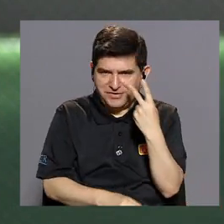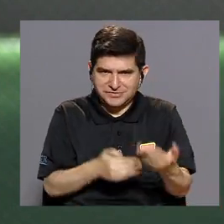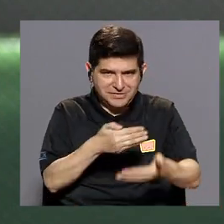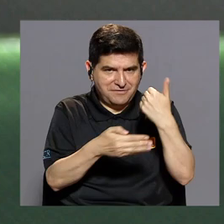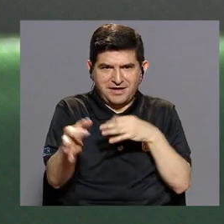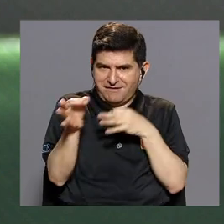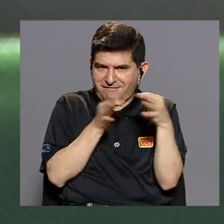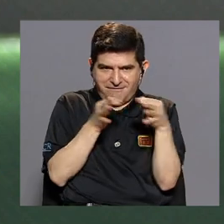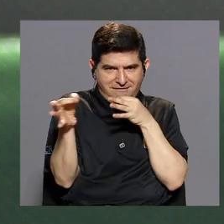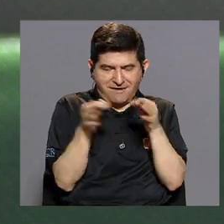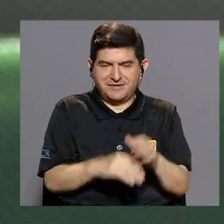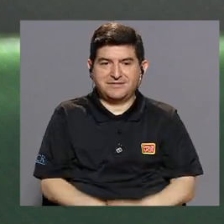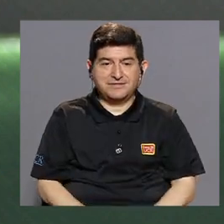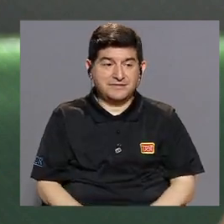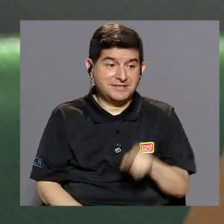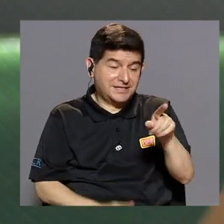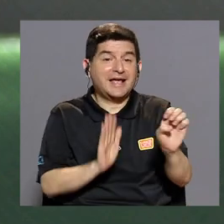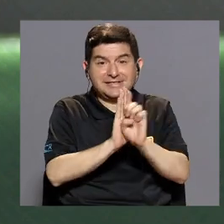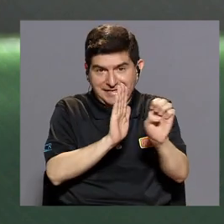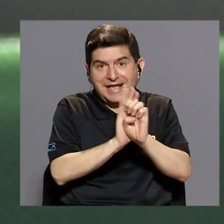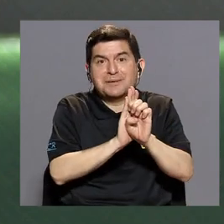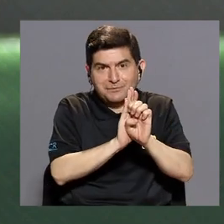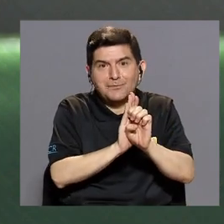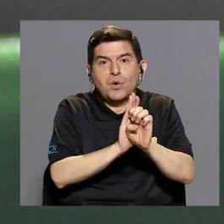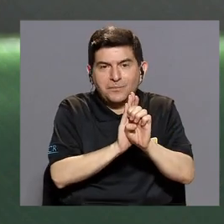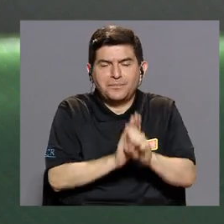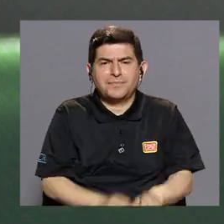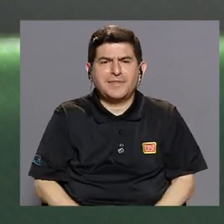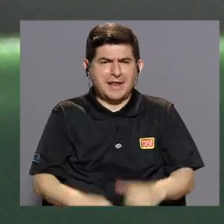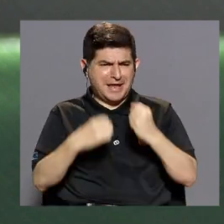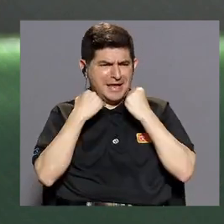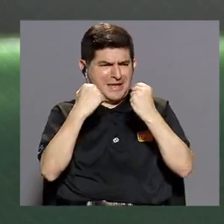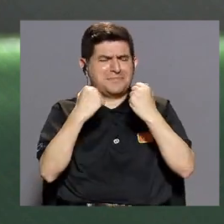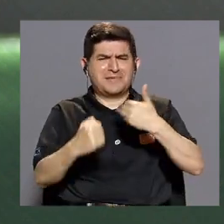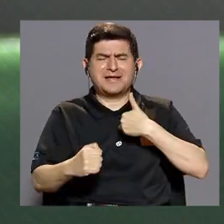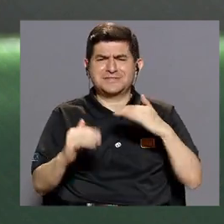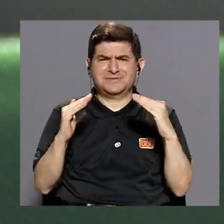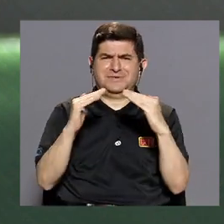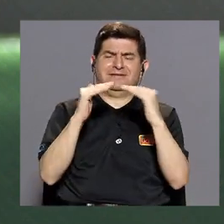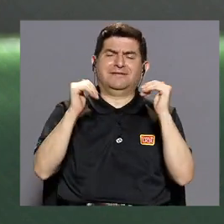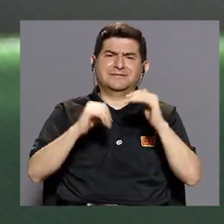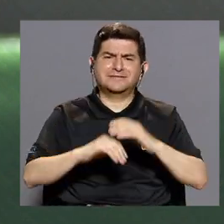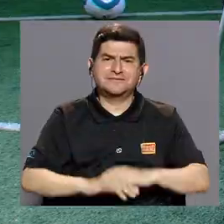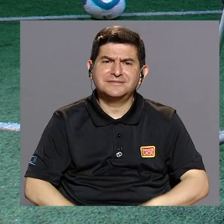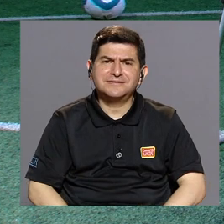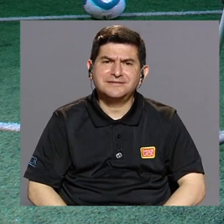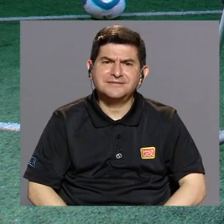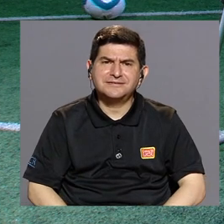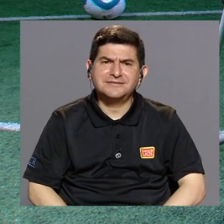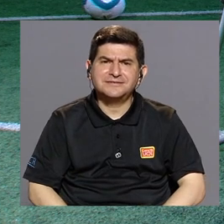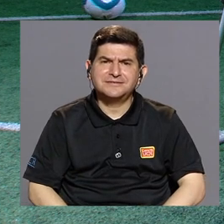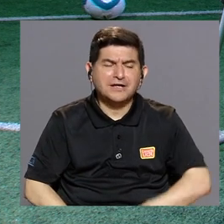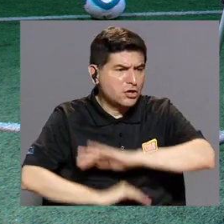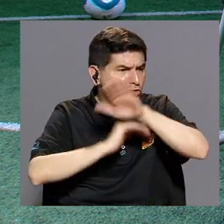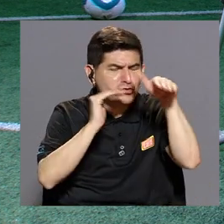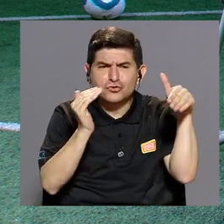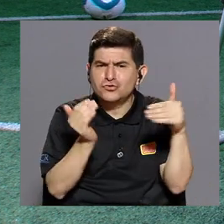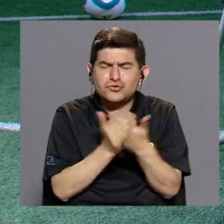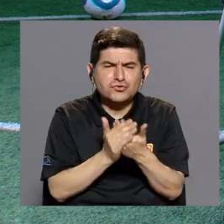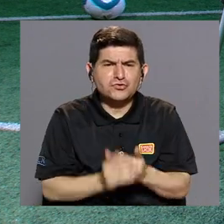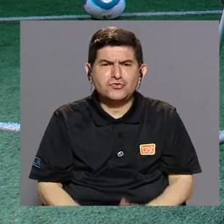inicio, o sea, ahí está el vivo ejemplo, tiene desde gimnasio, desde todos